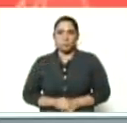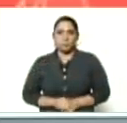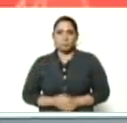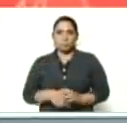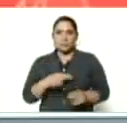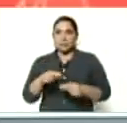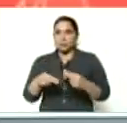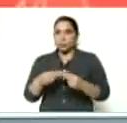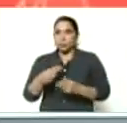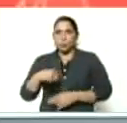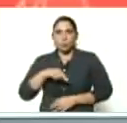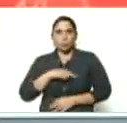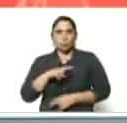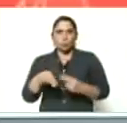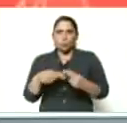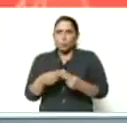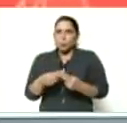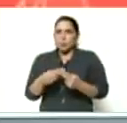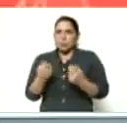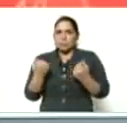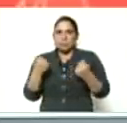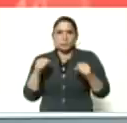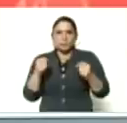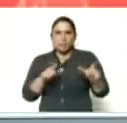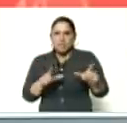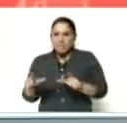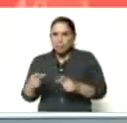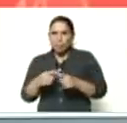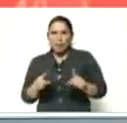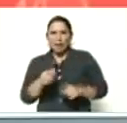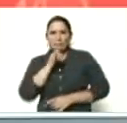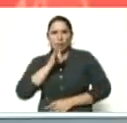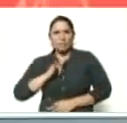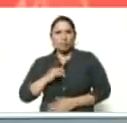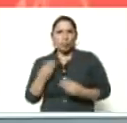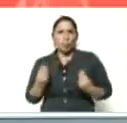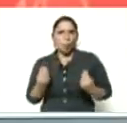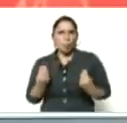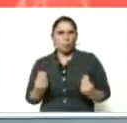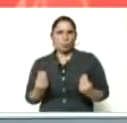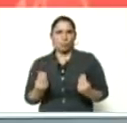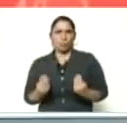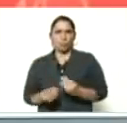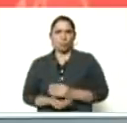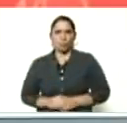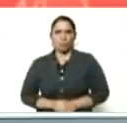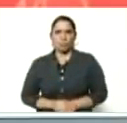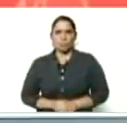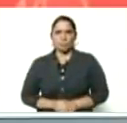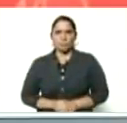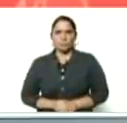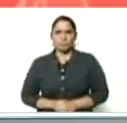Ninguno de nosotros jamás estuvo preparado para recibir esa noticia.